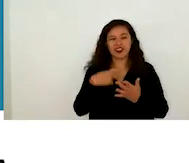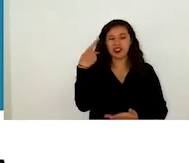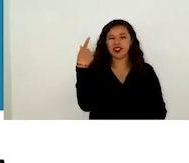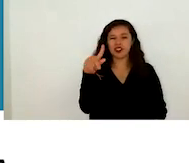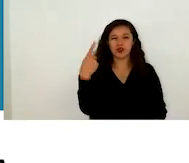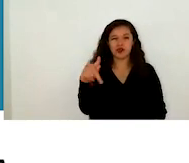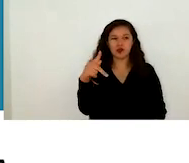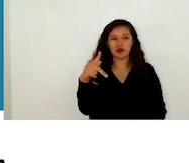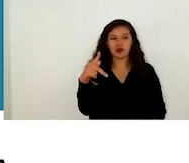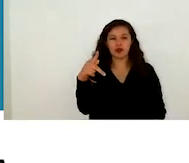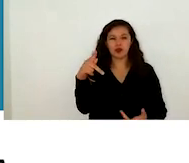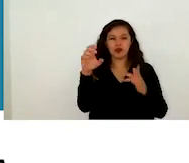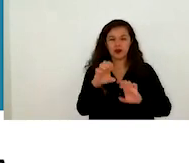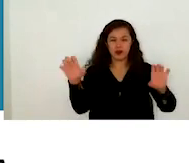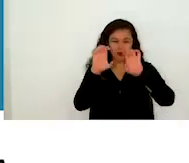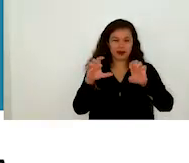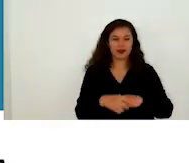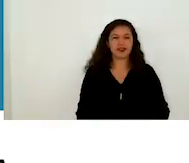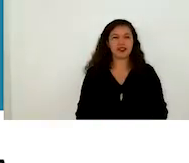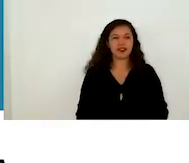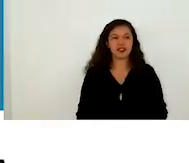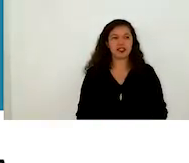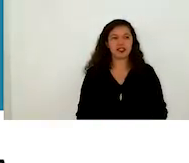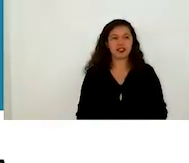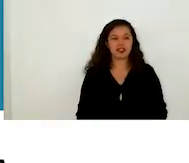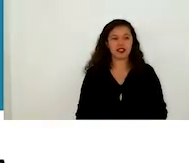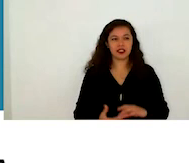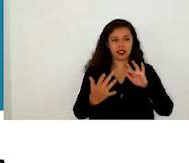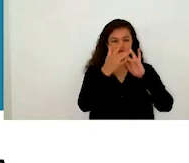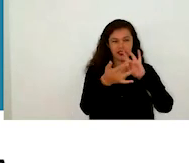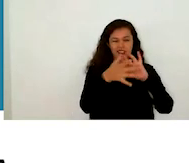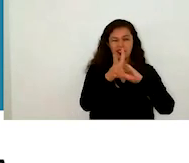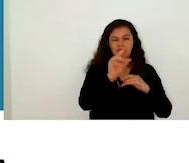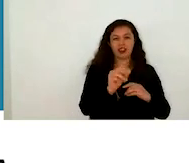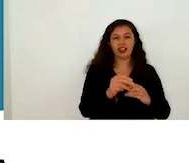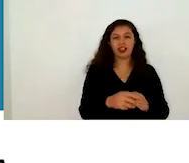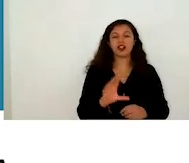por el equipo de internet